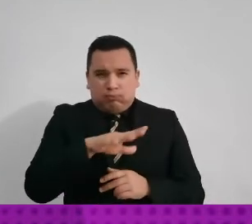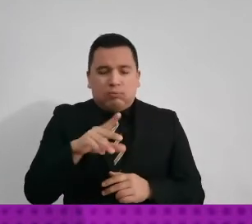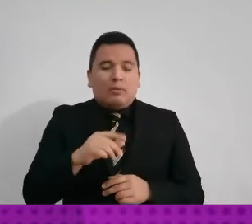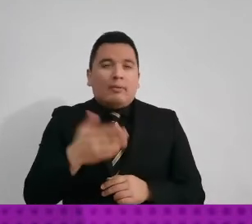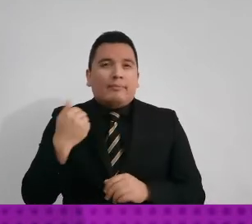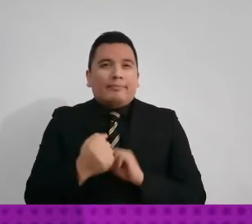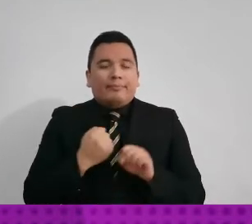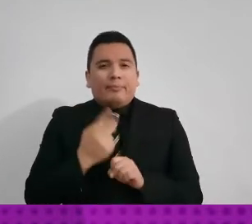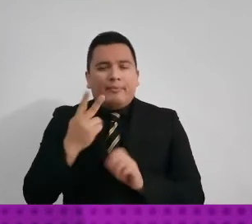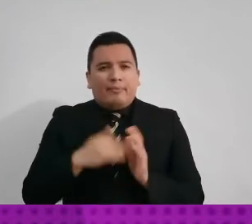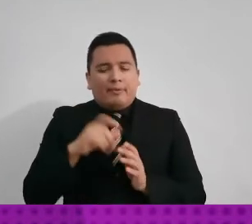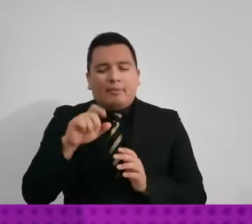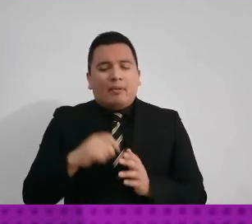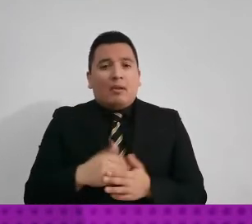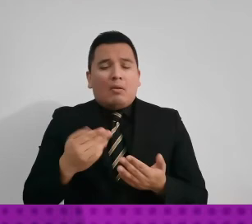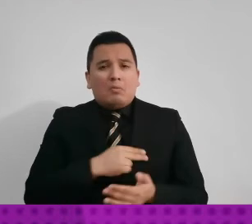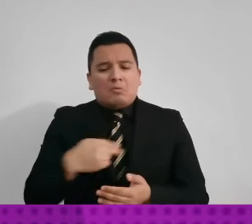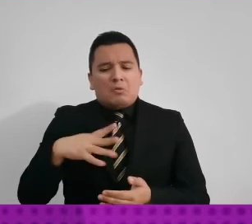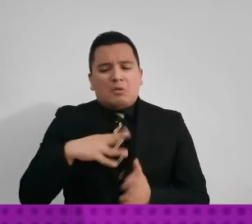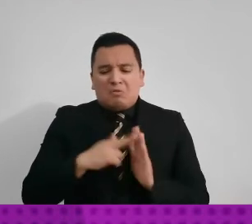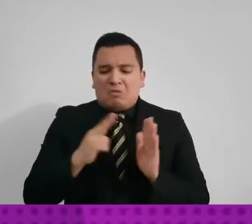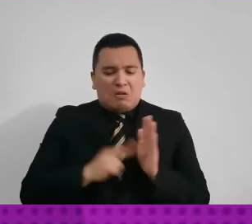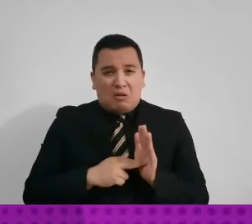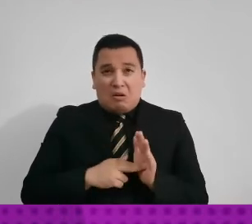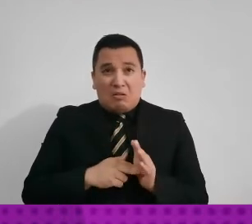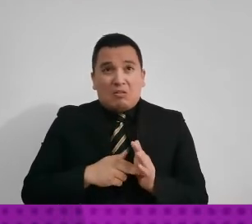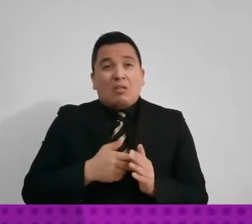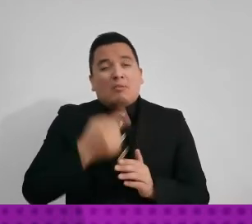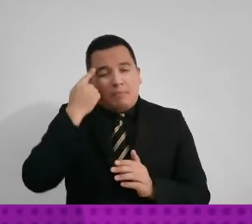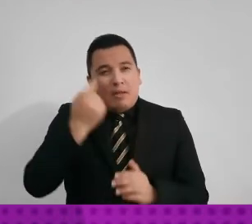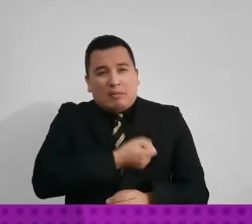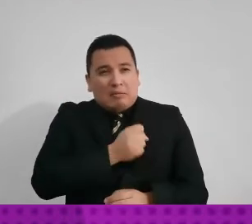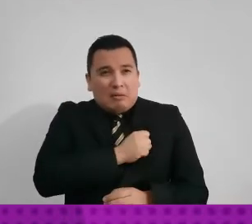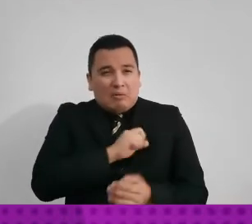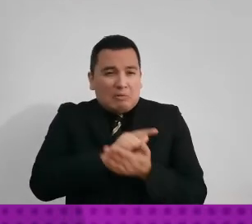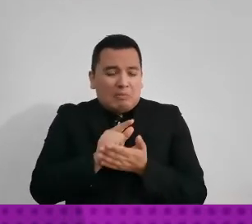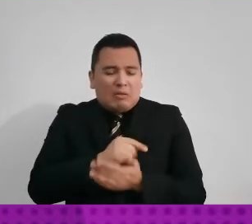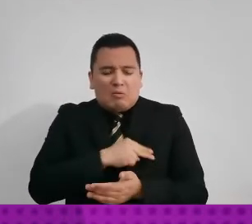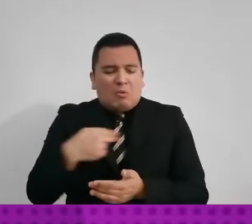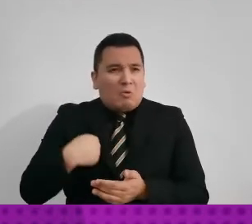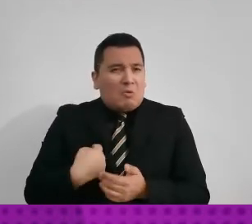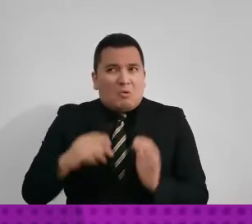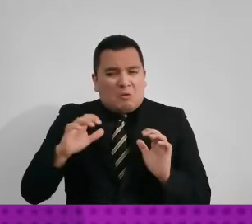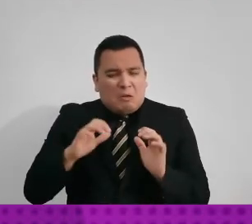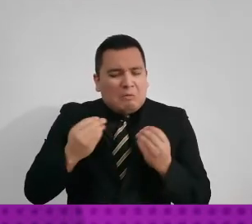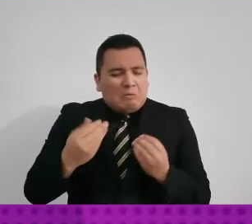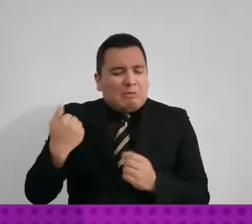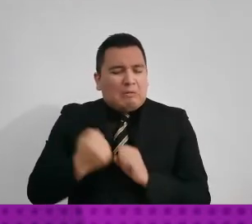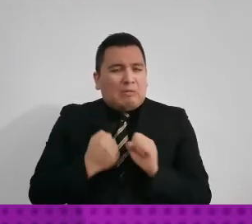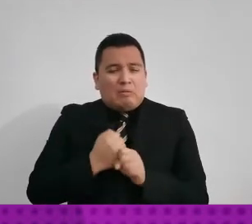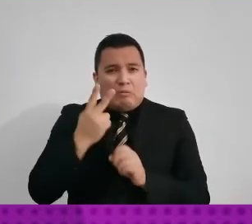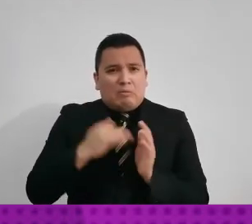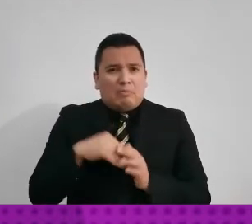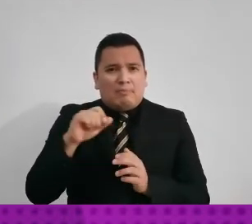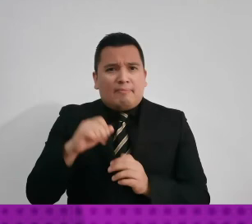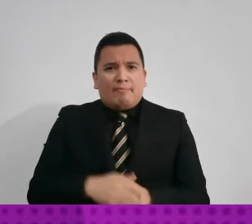distritales, Guillermo, al igual que en el 2020, pues vamos a aplicar protocolos de seguridad sanitaria. Fuimos muy estrictos